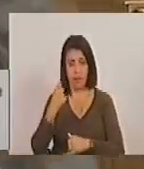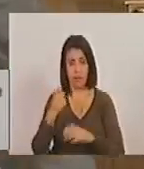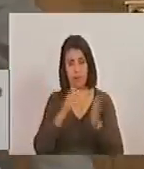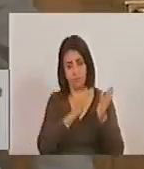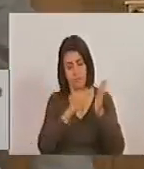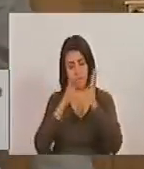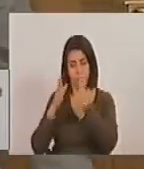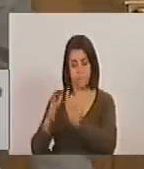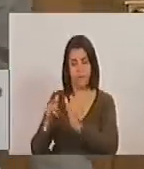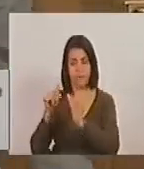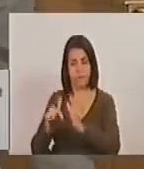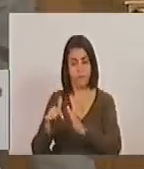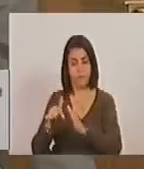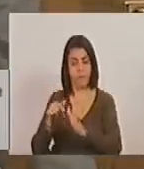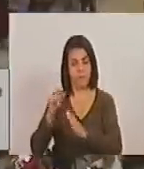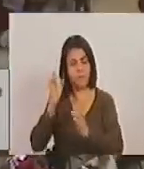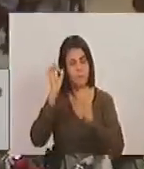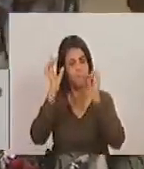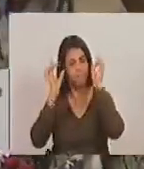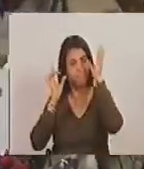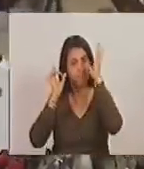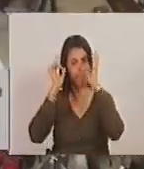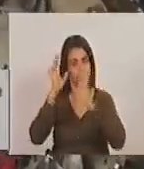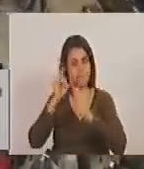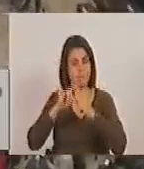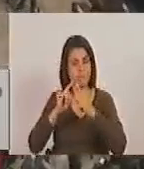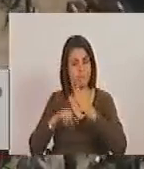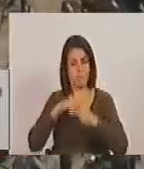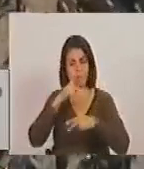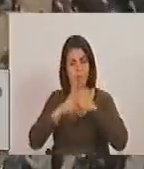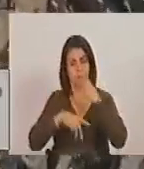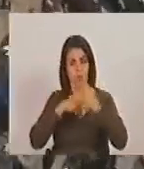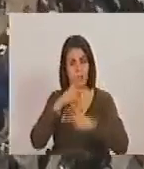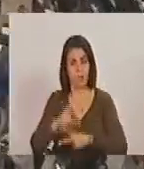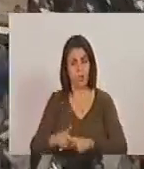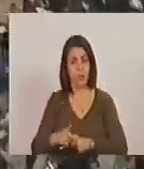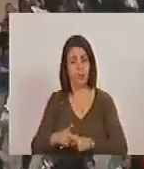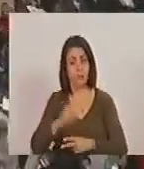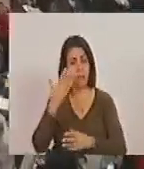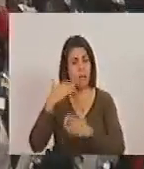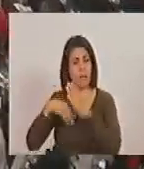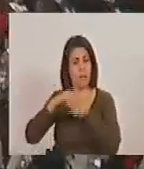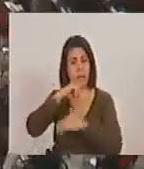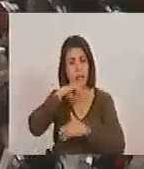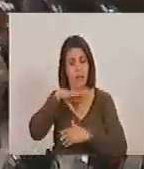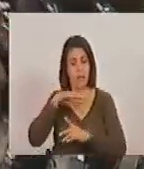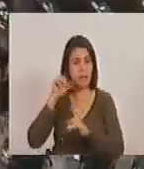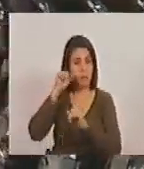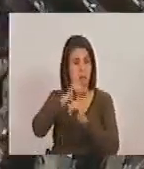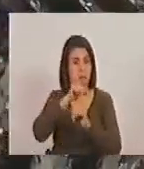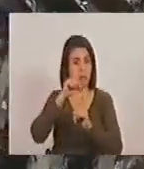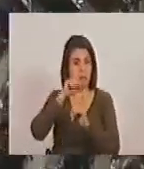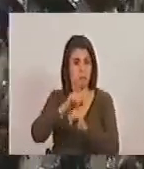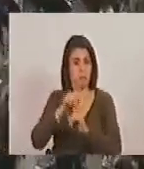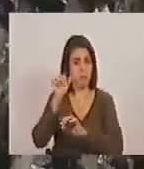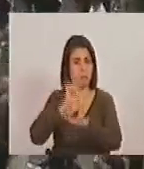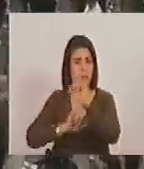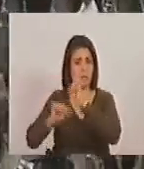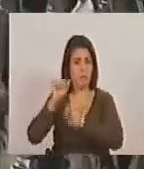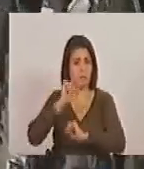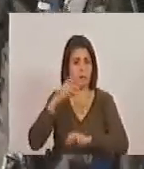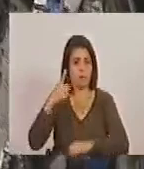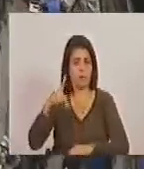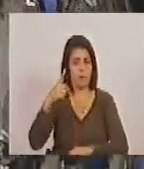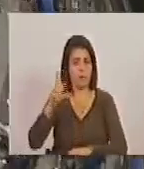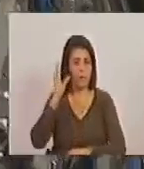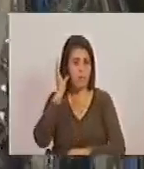Argelia fue una creadora de las corrientes políticas contemporáneas, que la lucha por la defensa de los